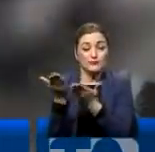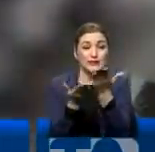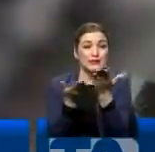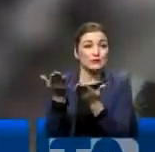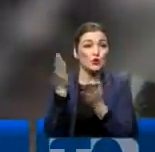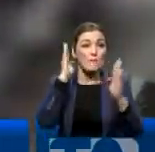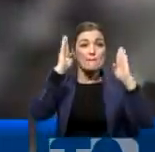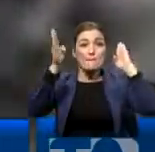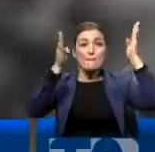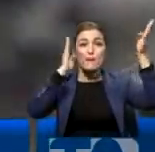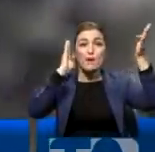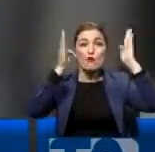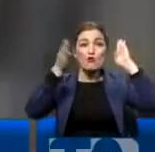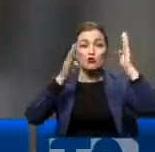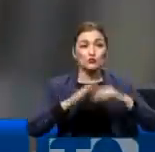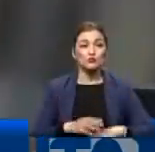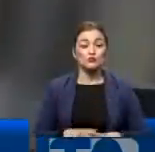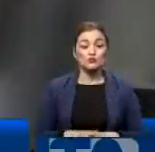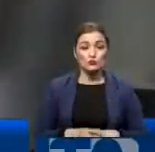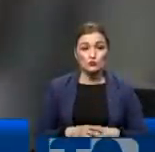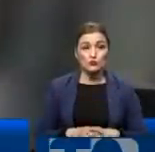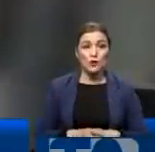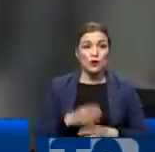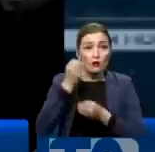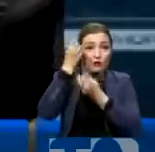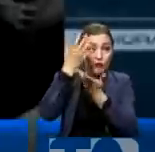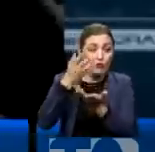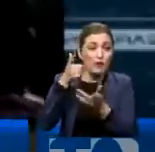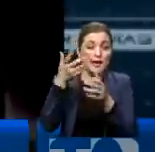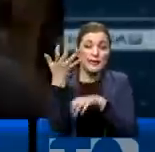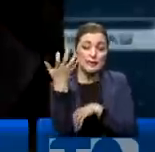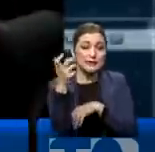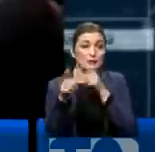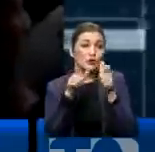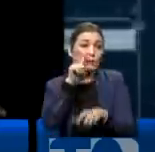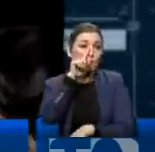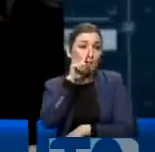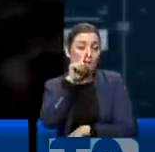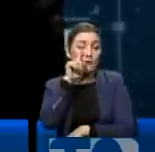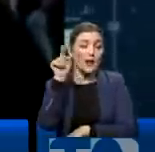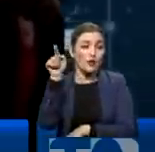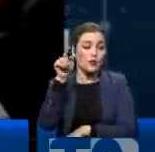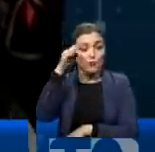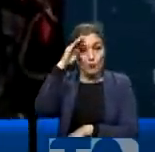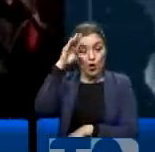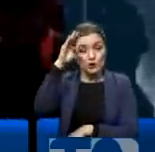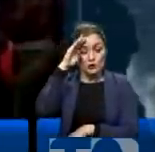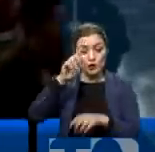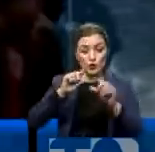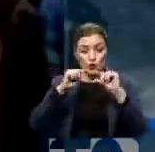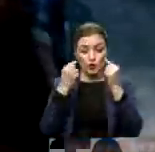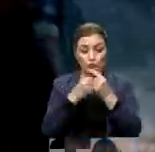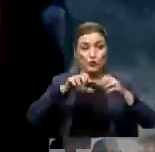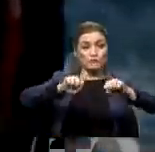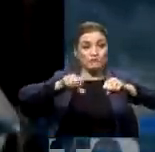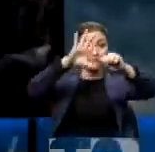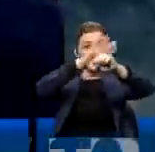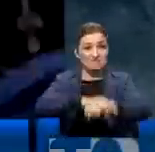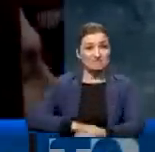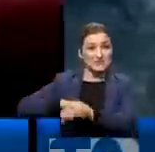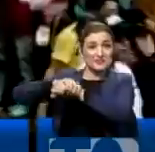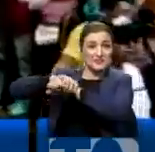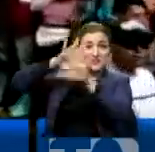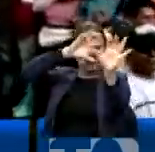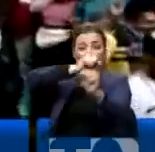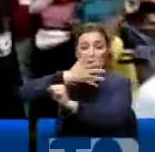desde Babahoyo. En ese mismo reporte se informó que fueron 15 los servidores policiales del grupo motorizado retenidos en ese